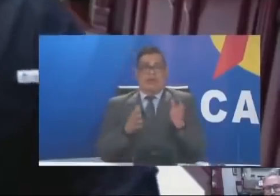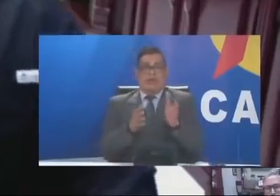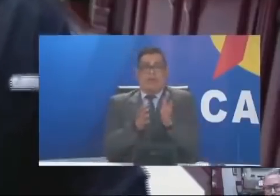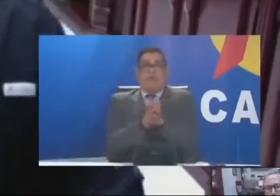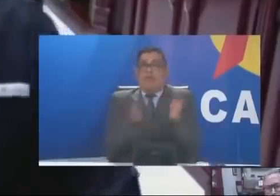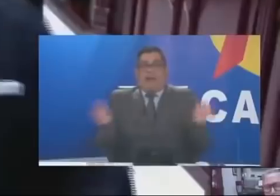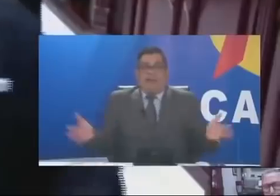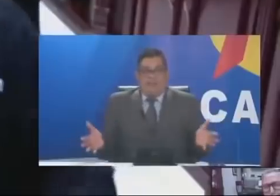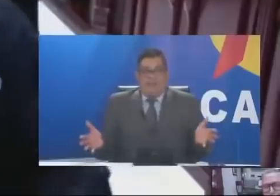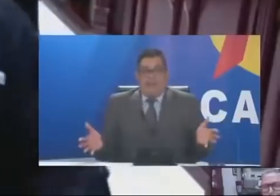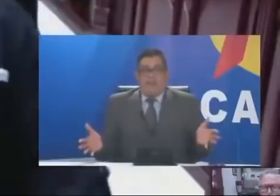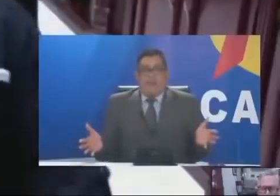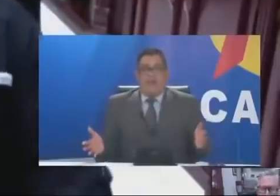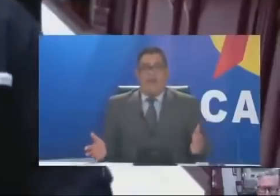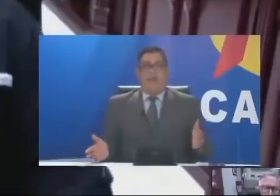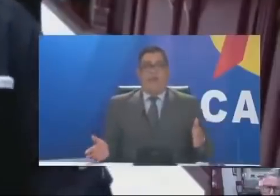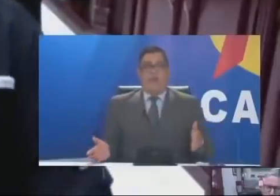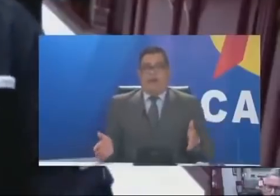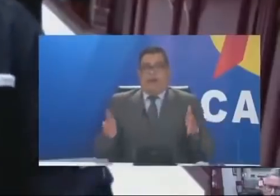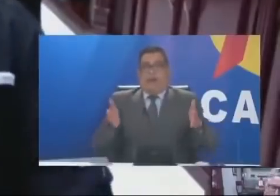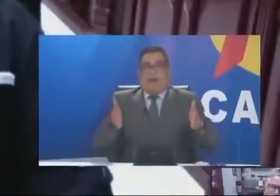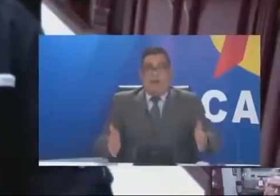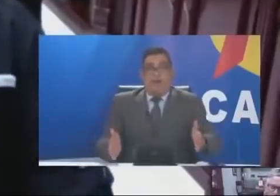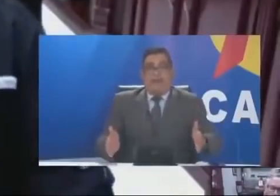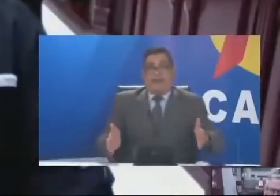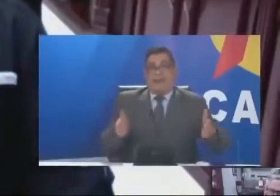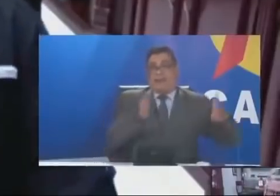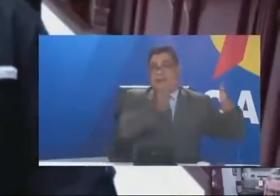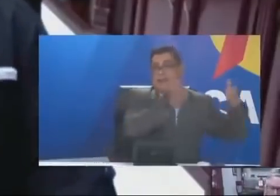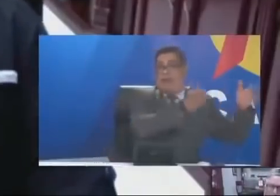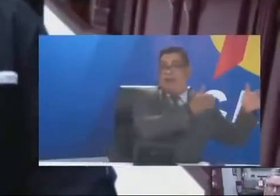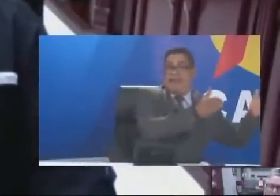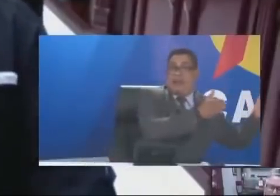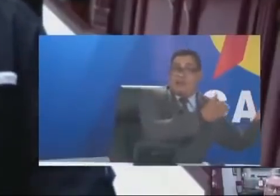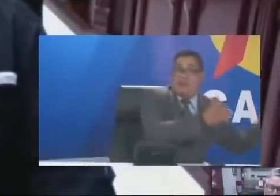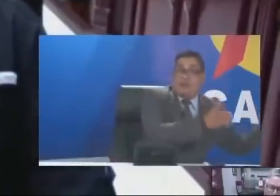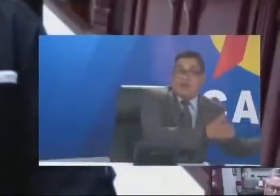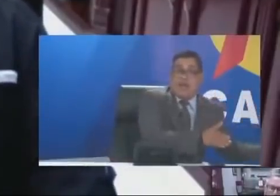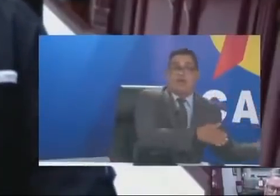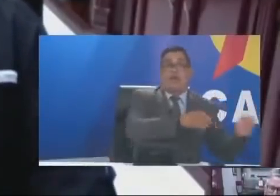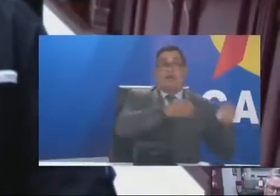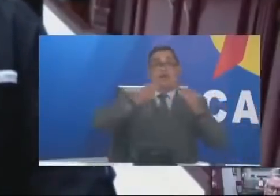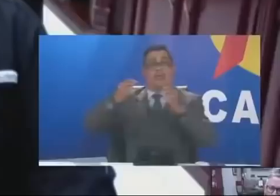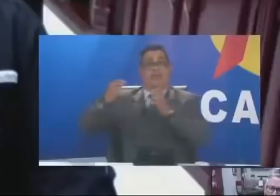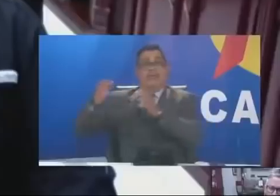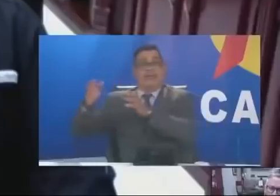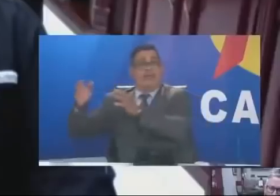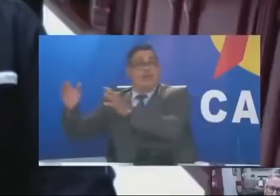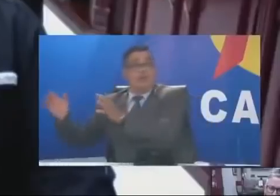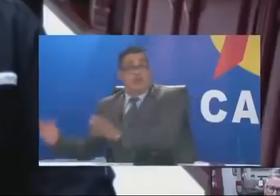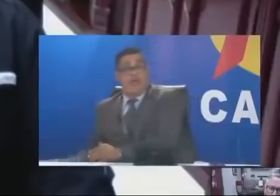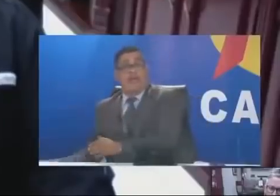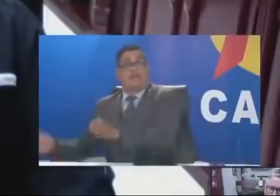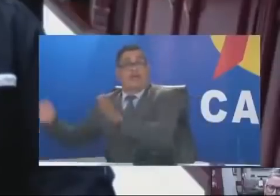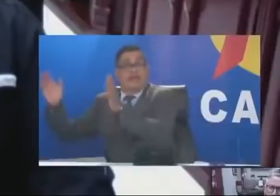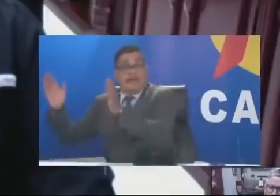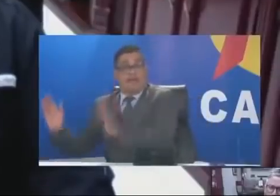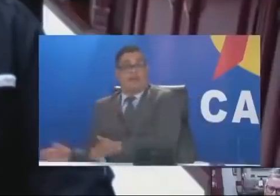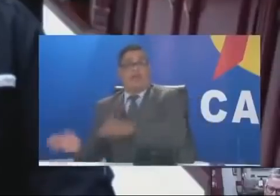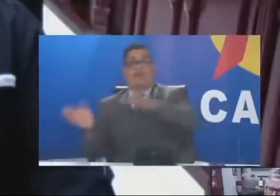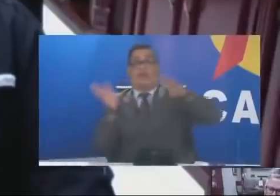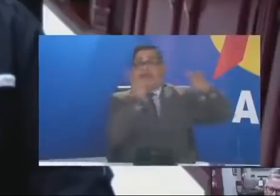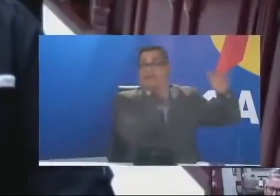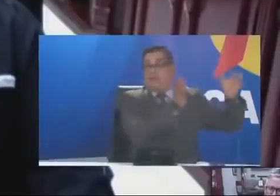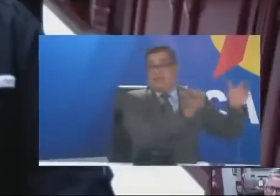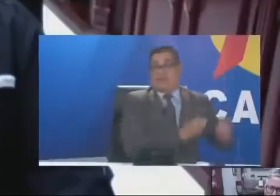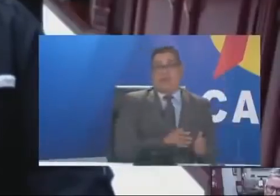o sea tenemos un país dividido unos dicen que es el 98% otros dicen que es el 2% que es